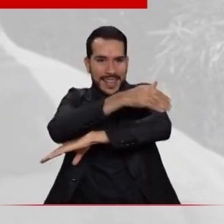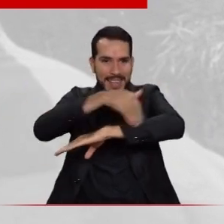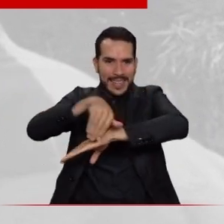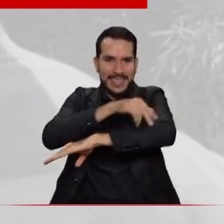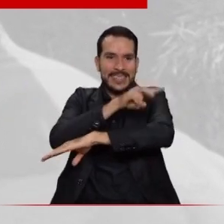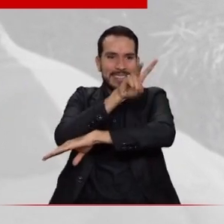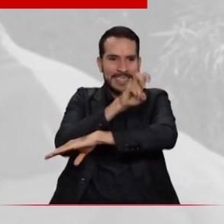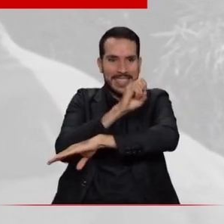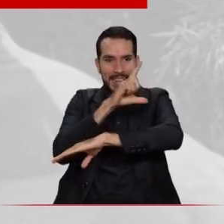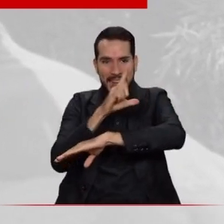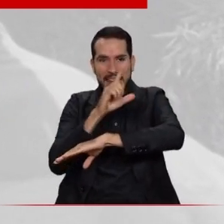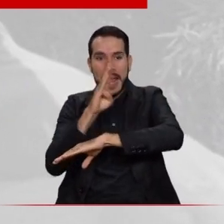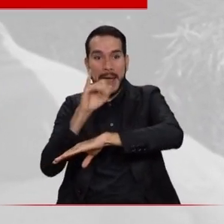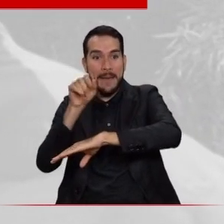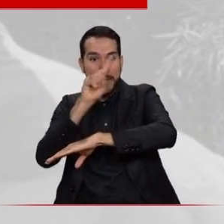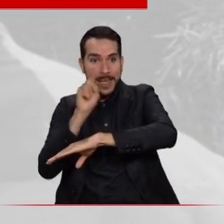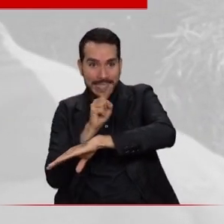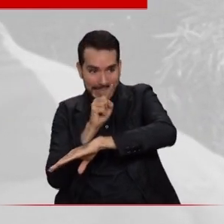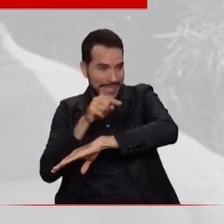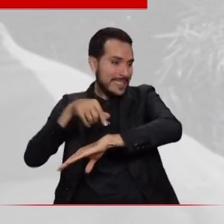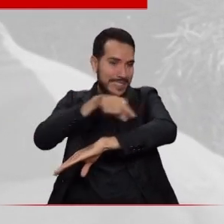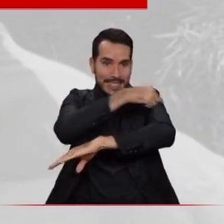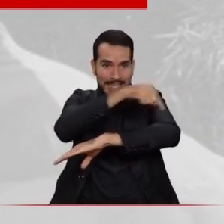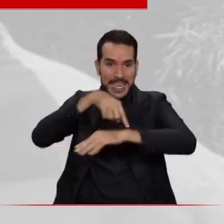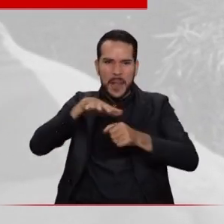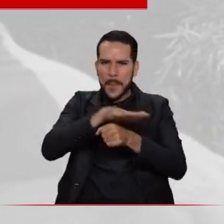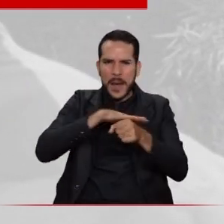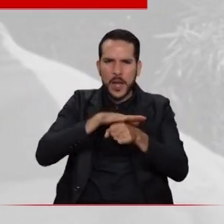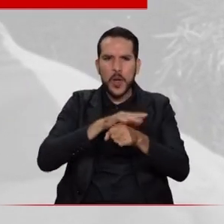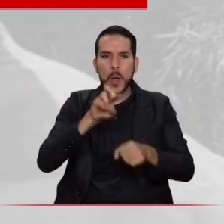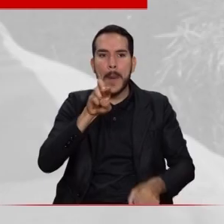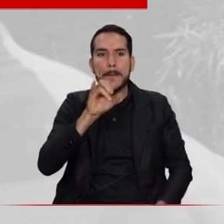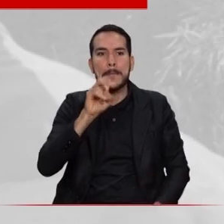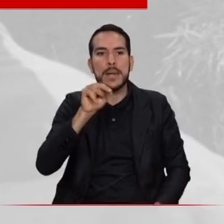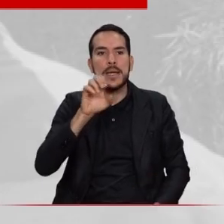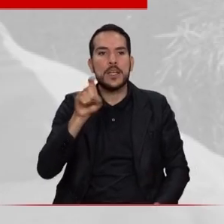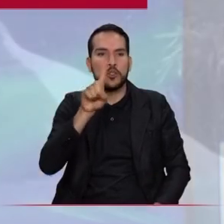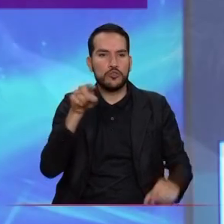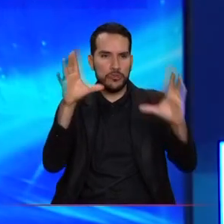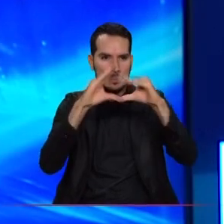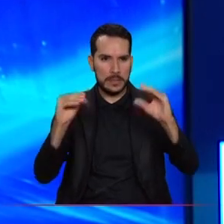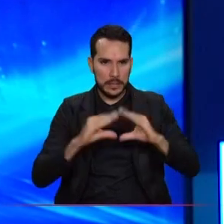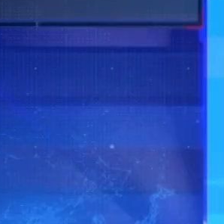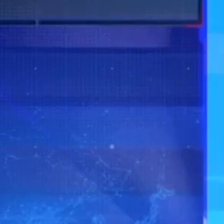en el barrio Los Pinos se estarán adelantando Estas actividades en la zona abrá